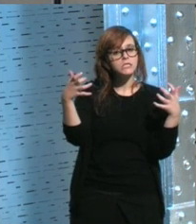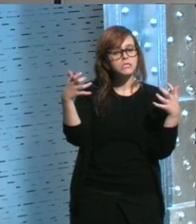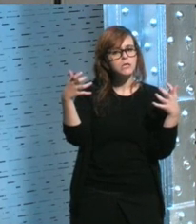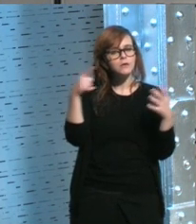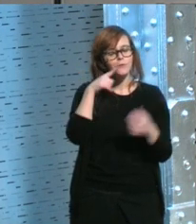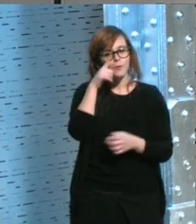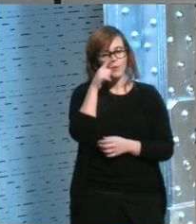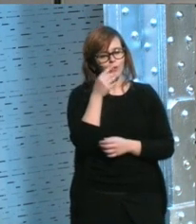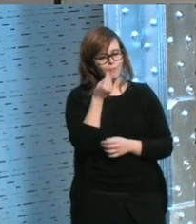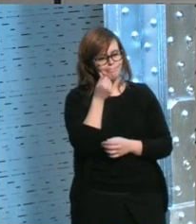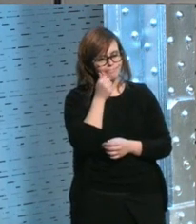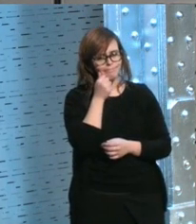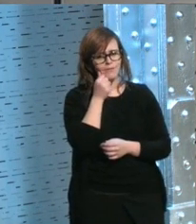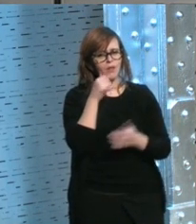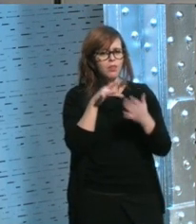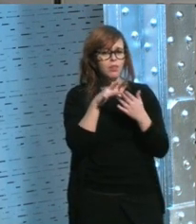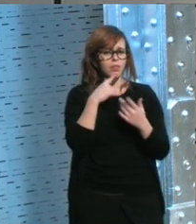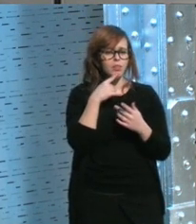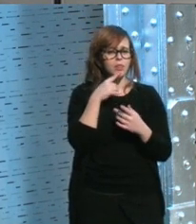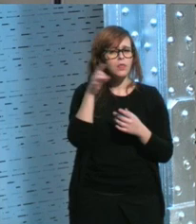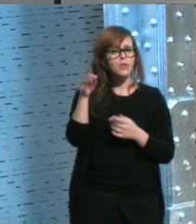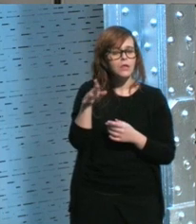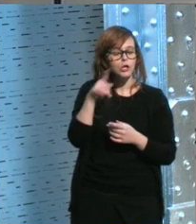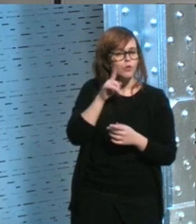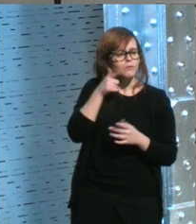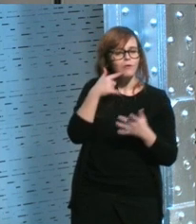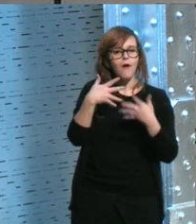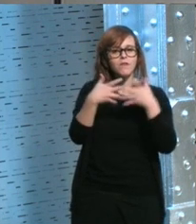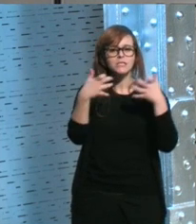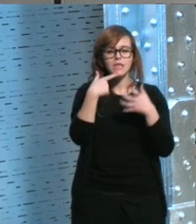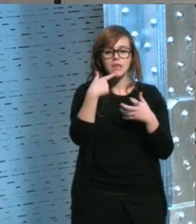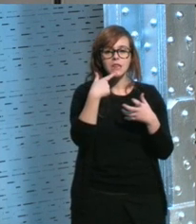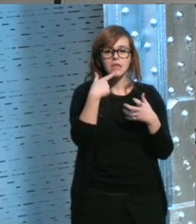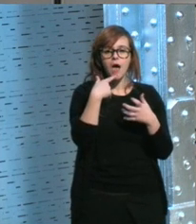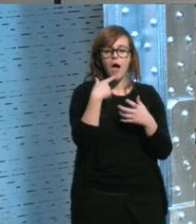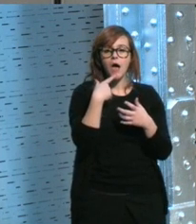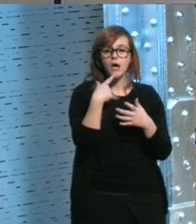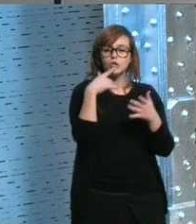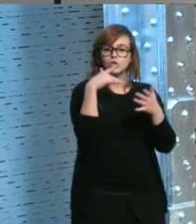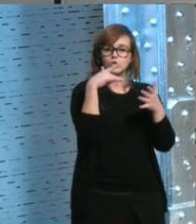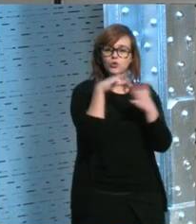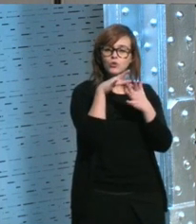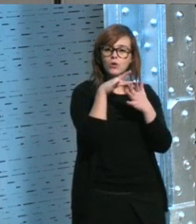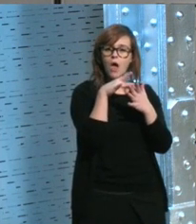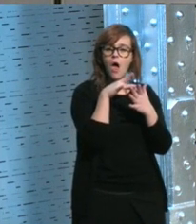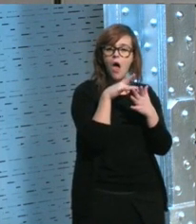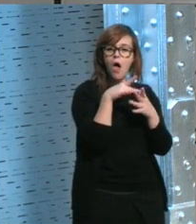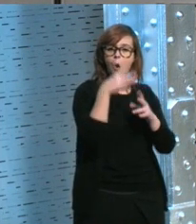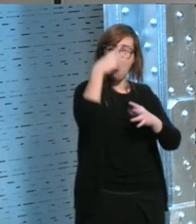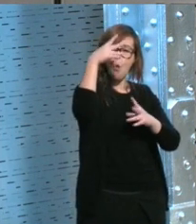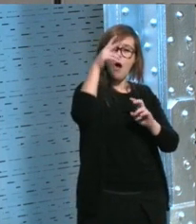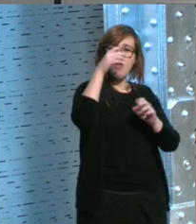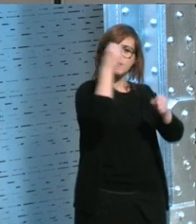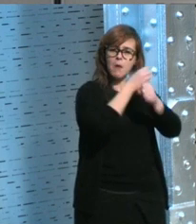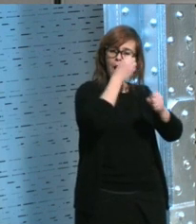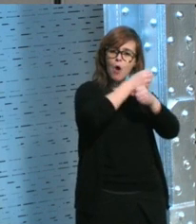no me acuerdo exactamente quién me la dijo, pero estoy seguro de la frase. En vez de solamente buscar